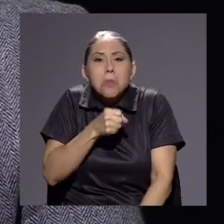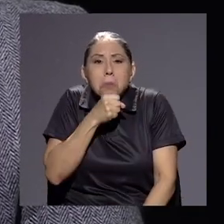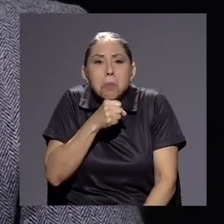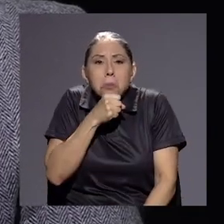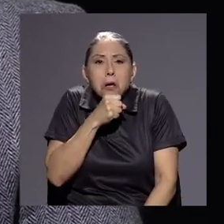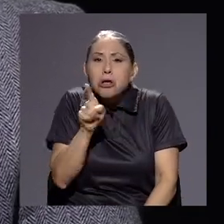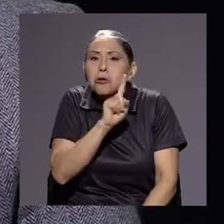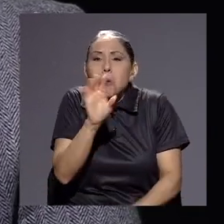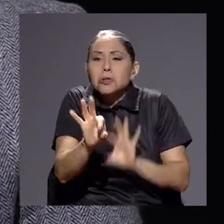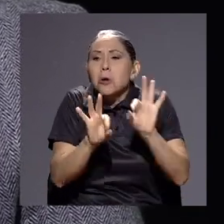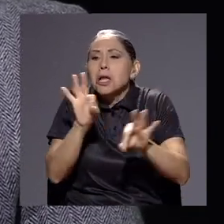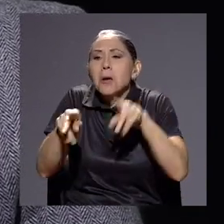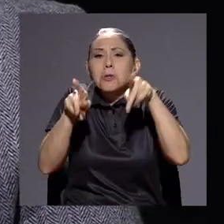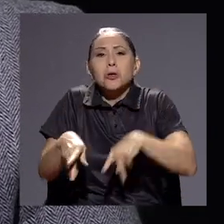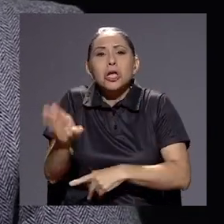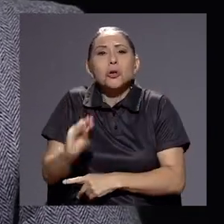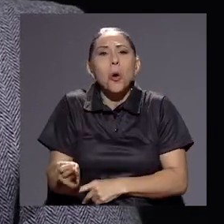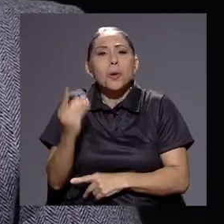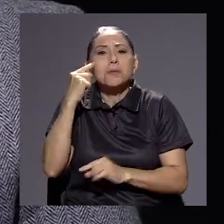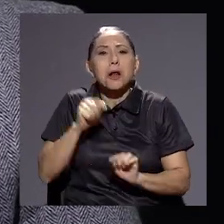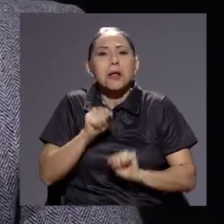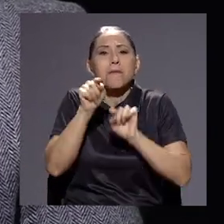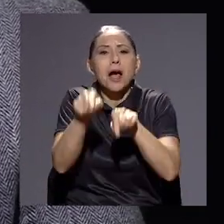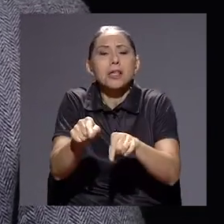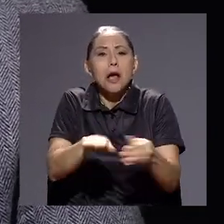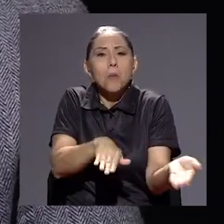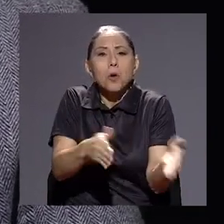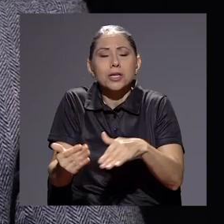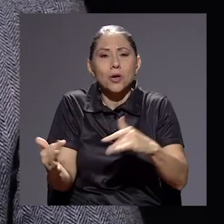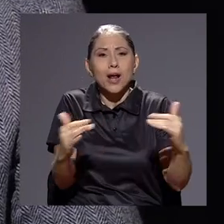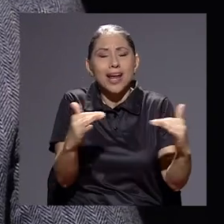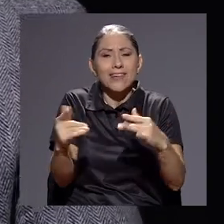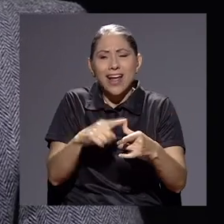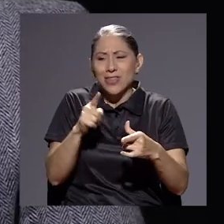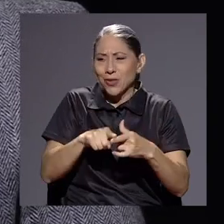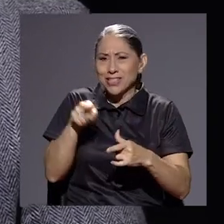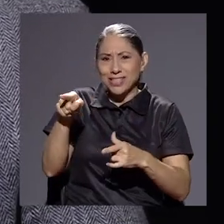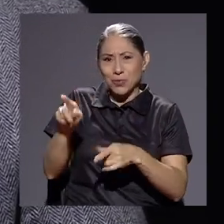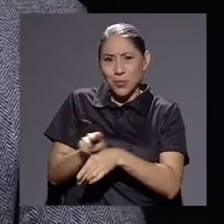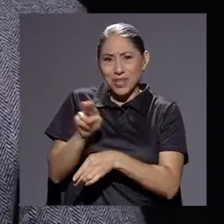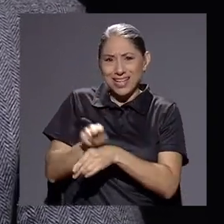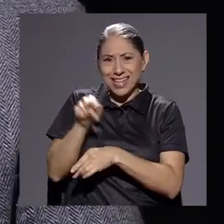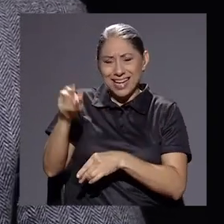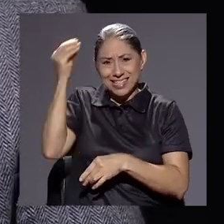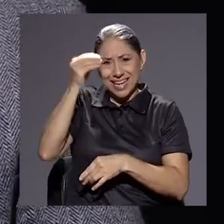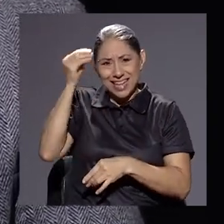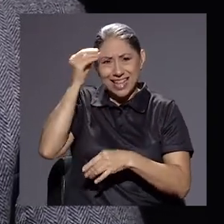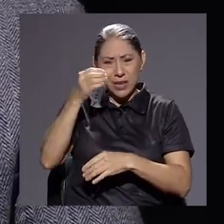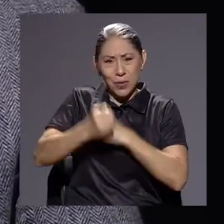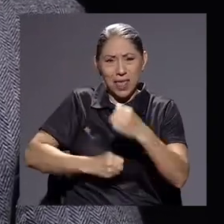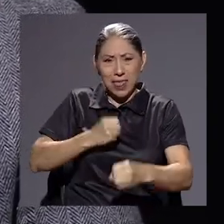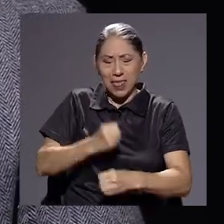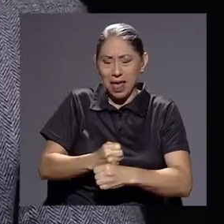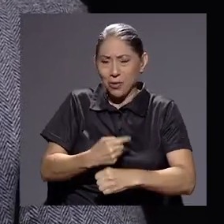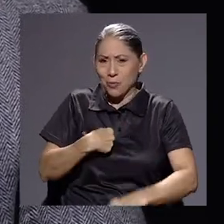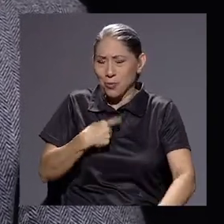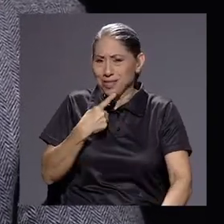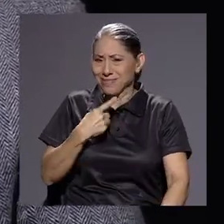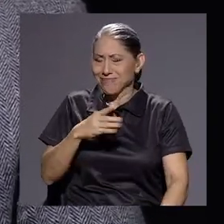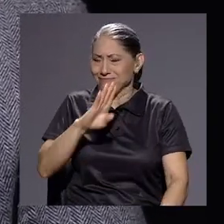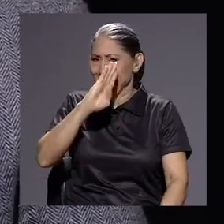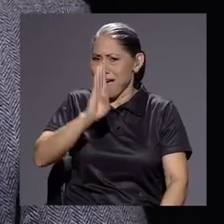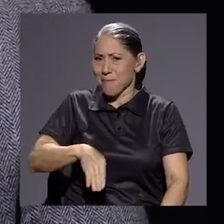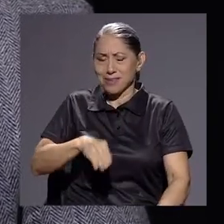personas en sus 20 y en sus 30 para que vayan a morirse a una guerra. Entonces, ese criterio de edad, a veces uno dice, jamás, eso no puede ser.